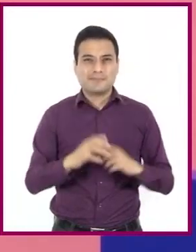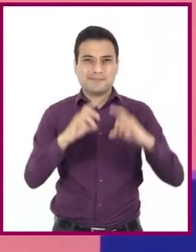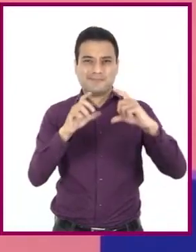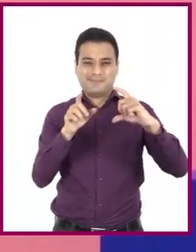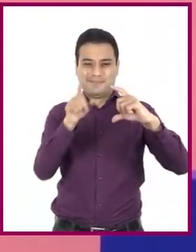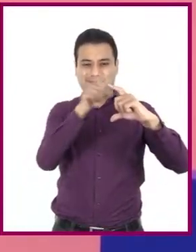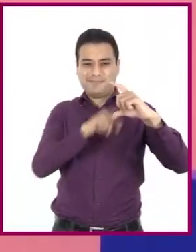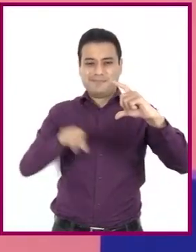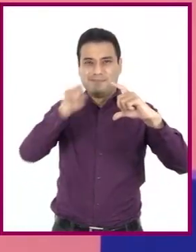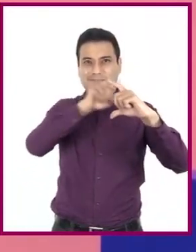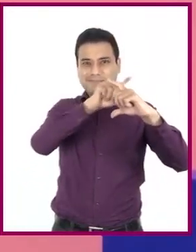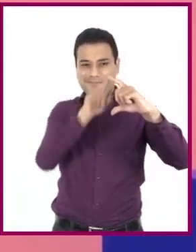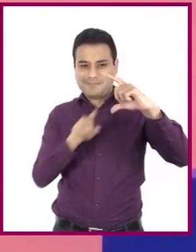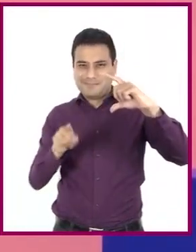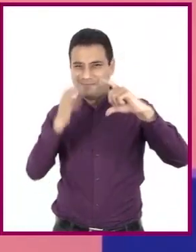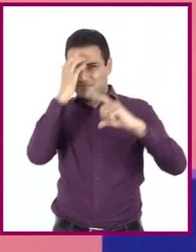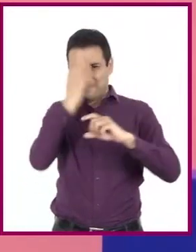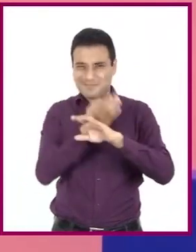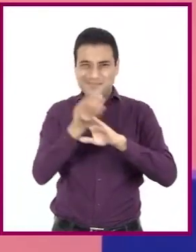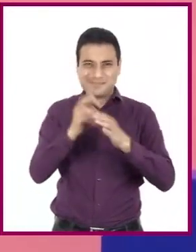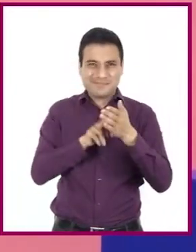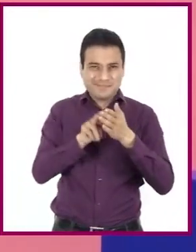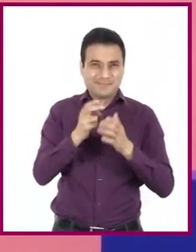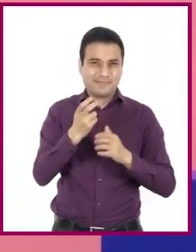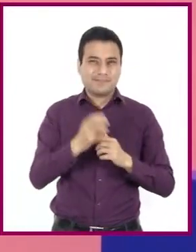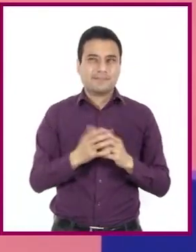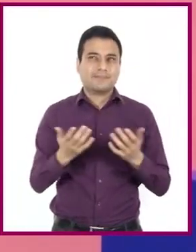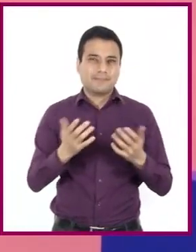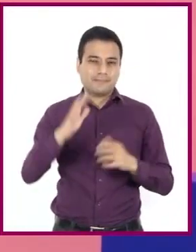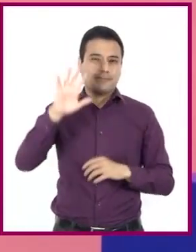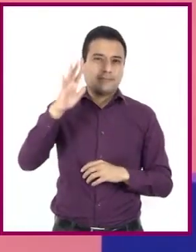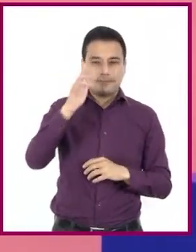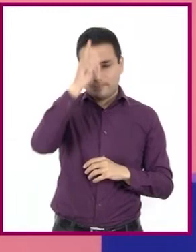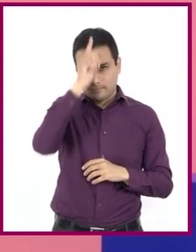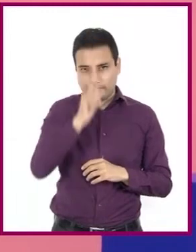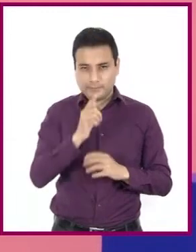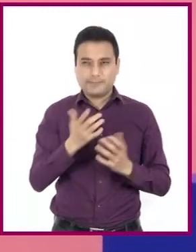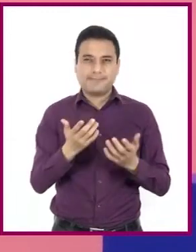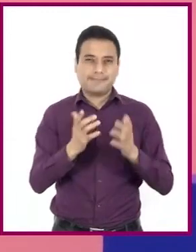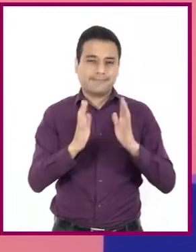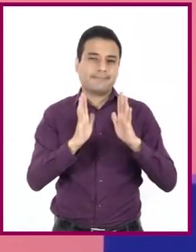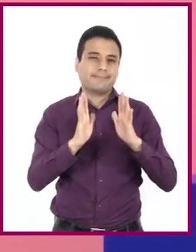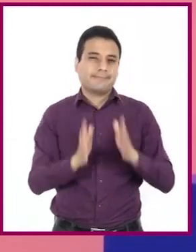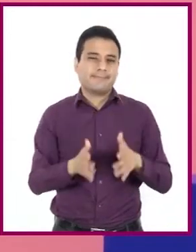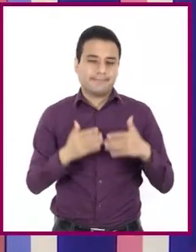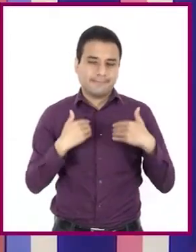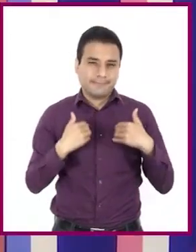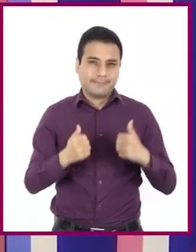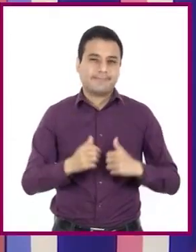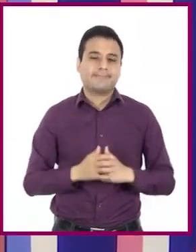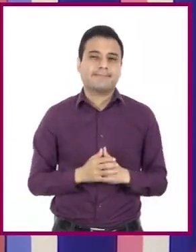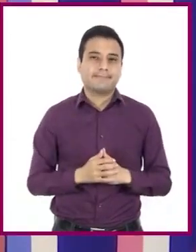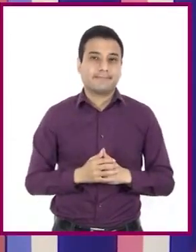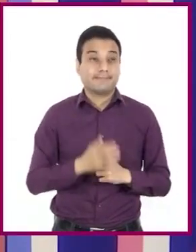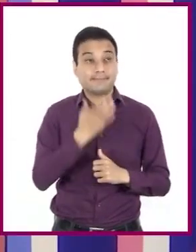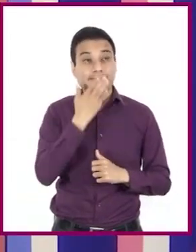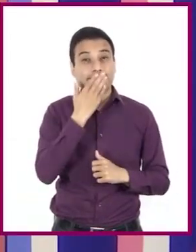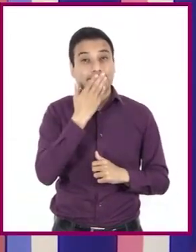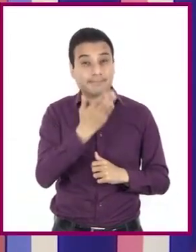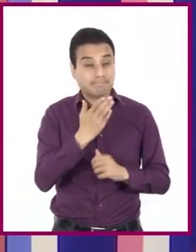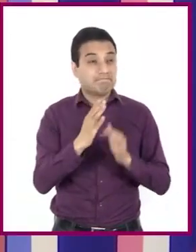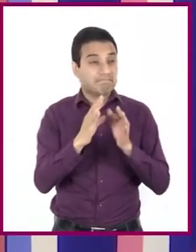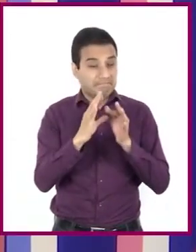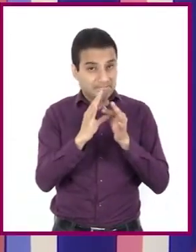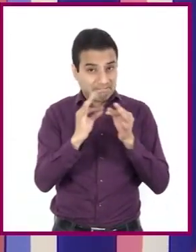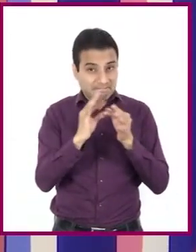la dualidad, la luna y el sol, es decir, el complemento que forma un verso. Muy buena